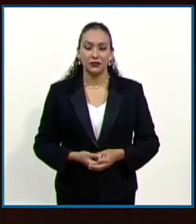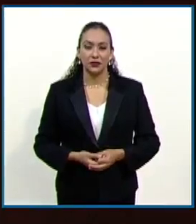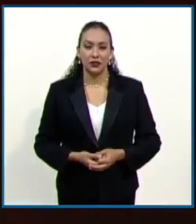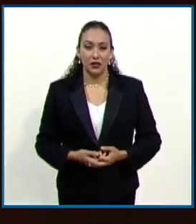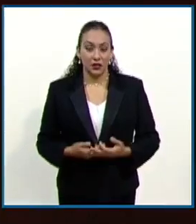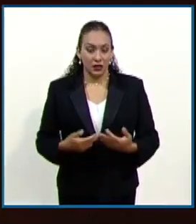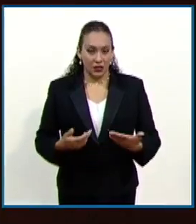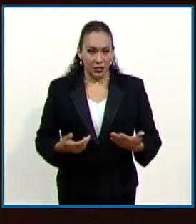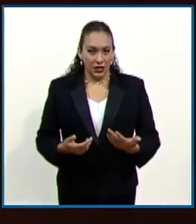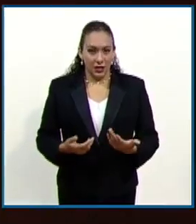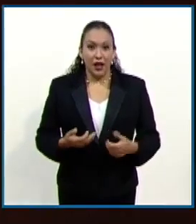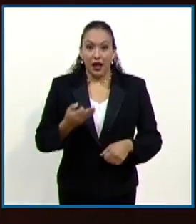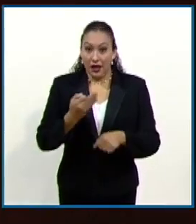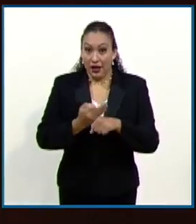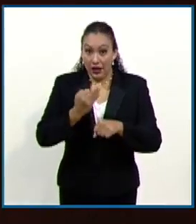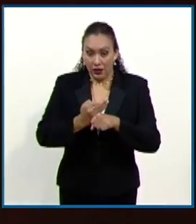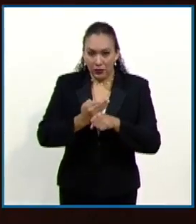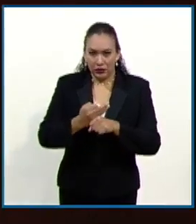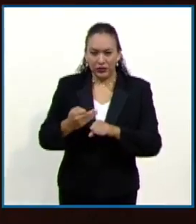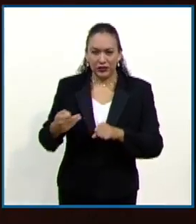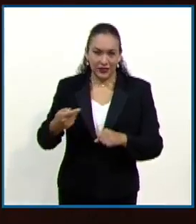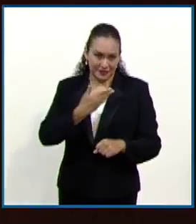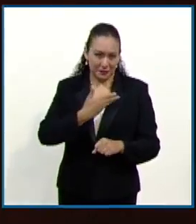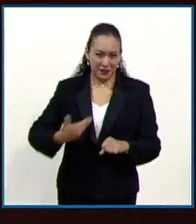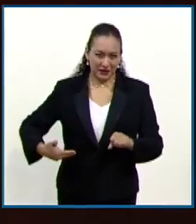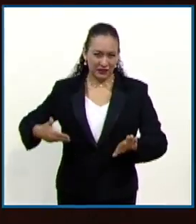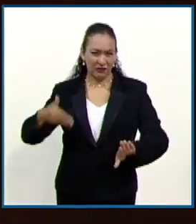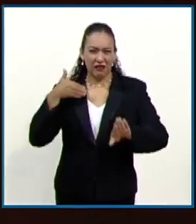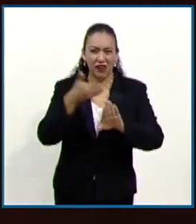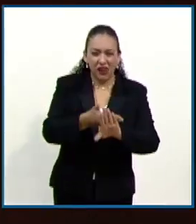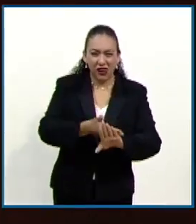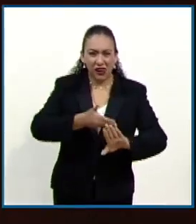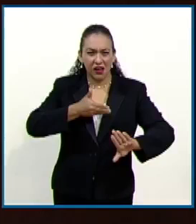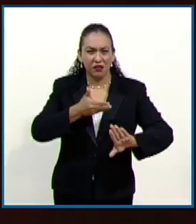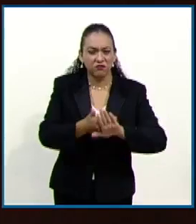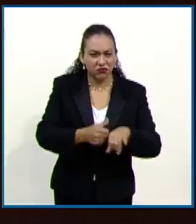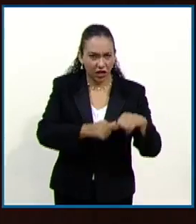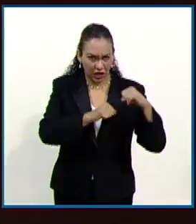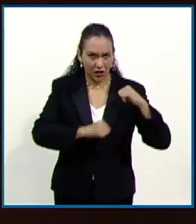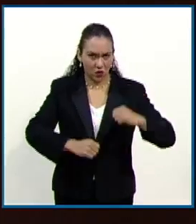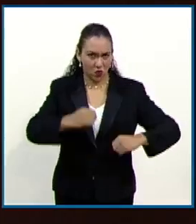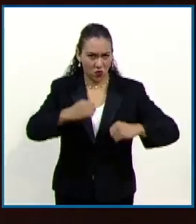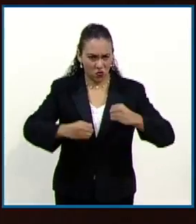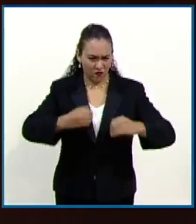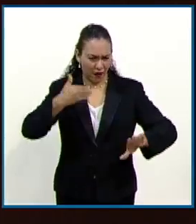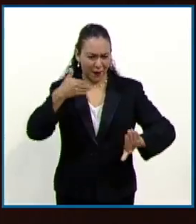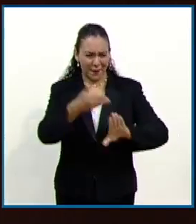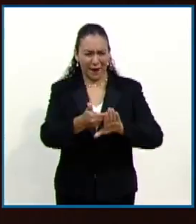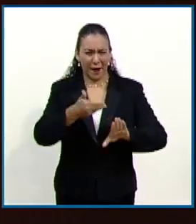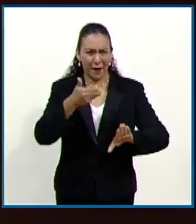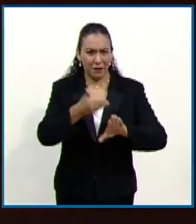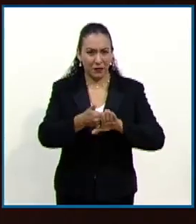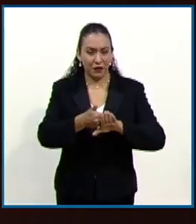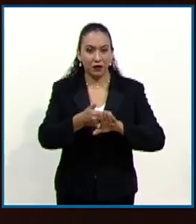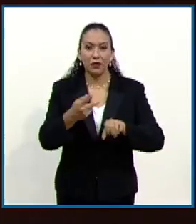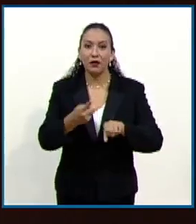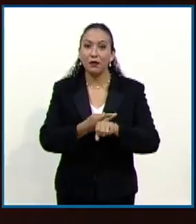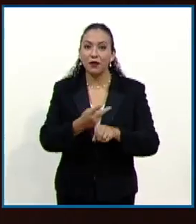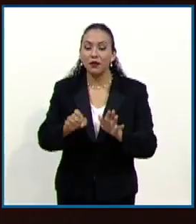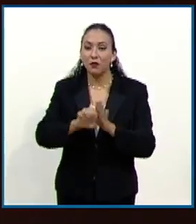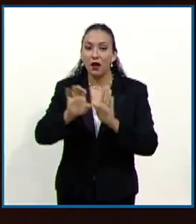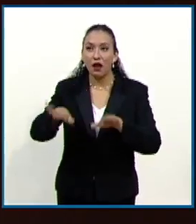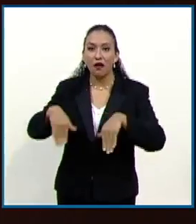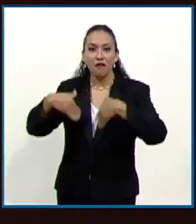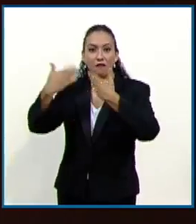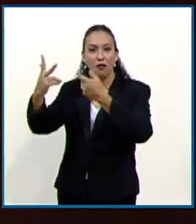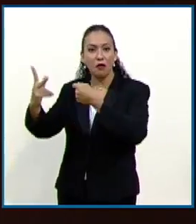Esos ataques, esas intenciones de denostar o de agraviar o de generar una mala imagen o una imagen